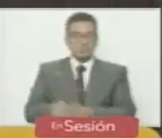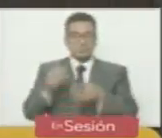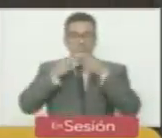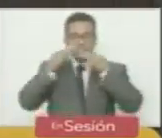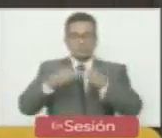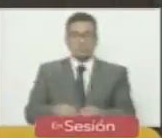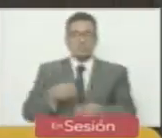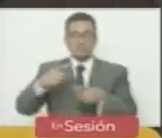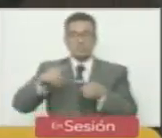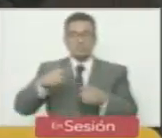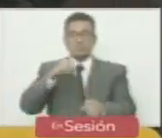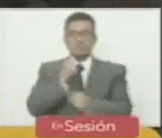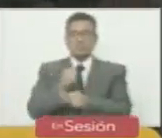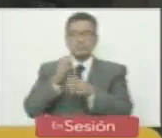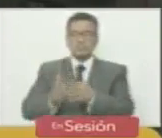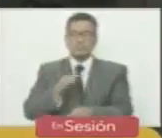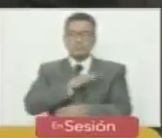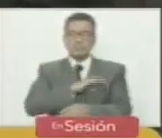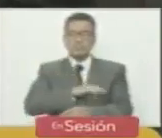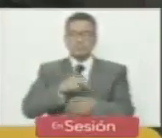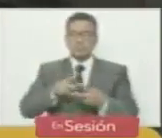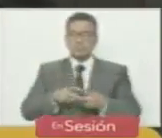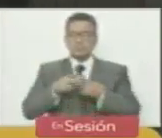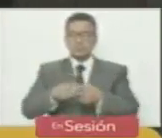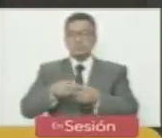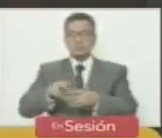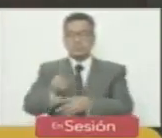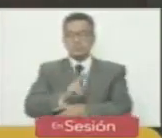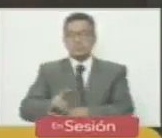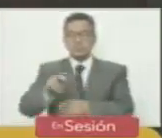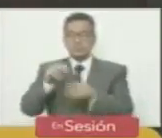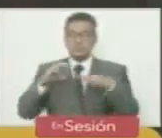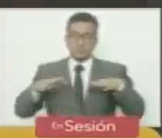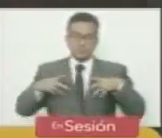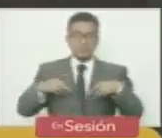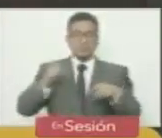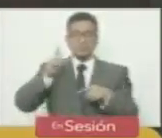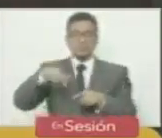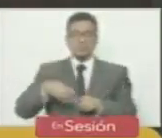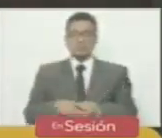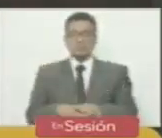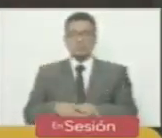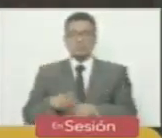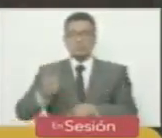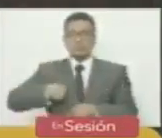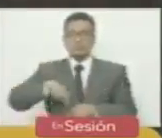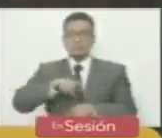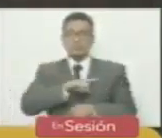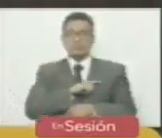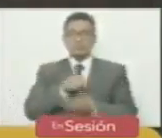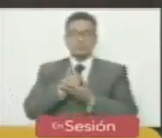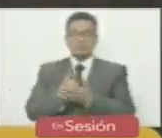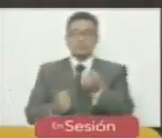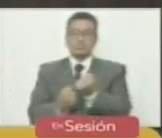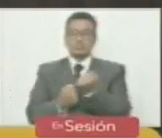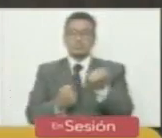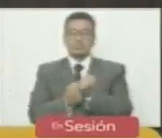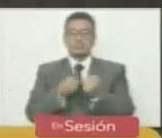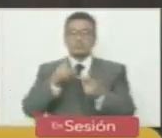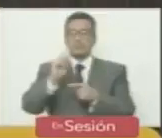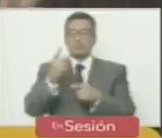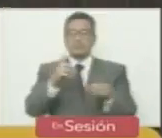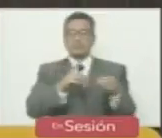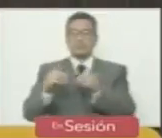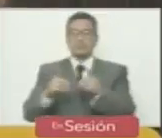garantizar los derechos laborales, sociales, las prestaciones, utilidades y vacaciones, de tal manera que nosotros vamos a apoyar esta primera